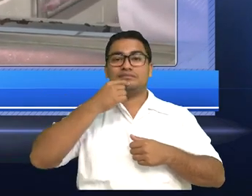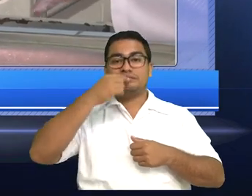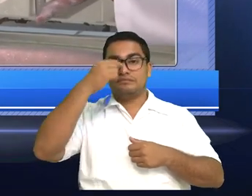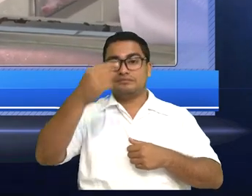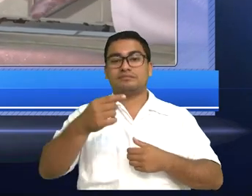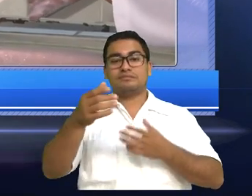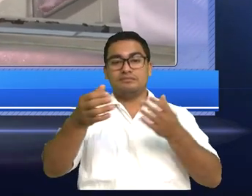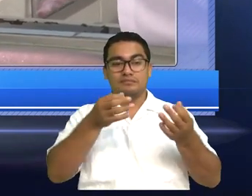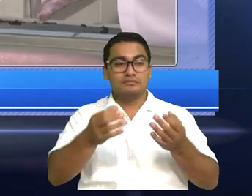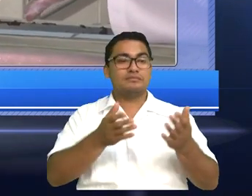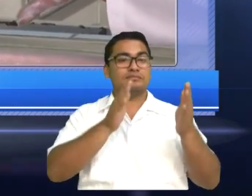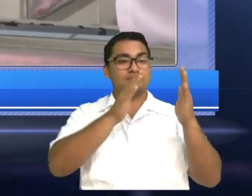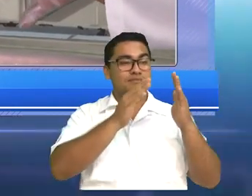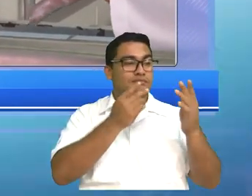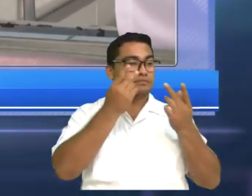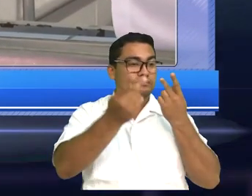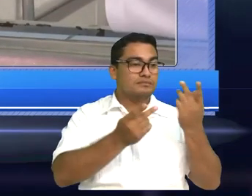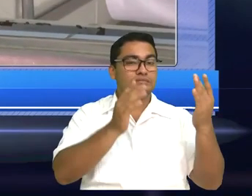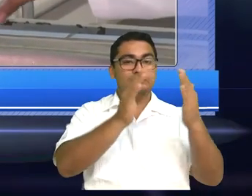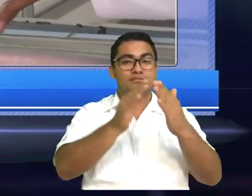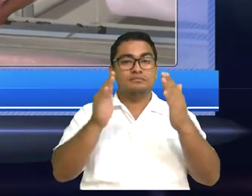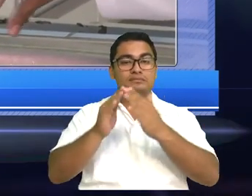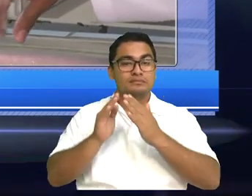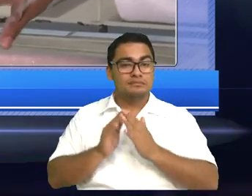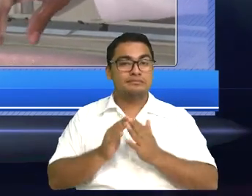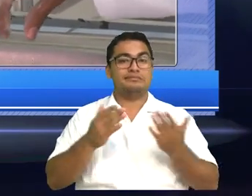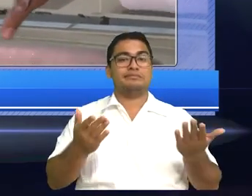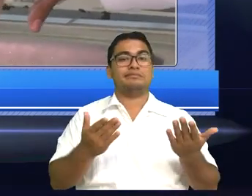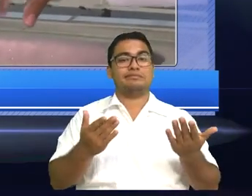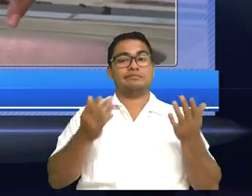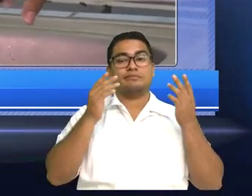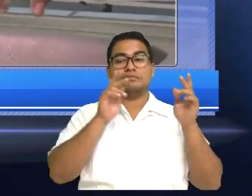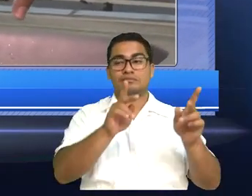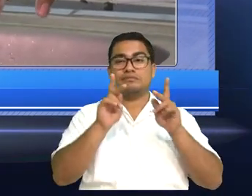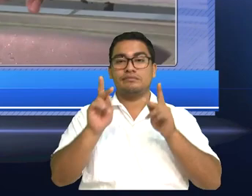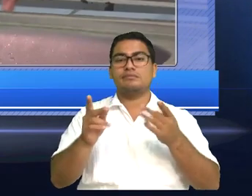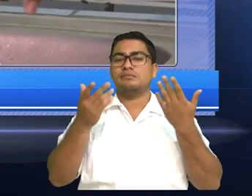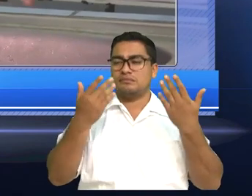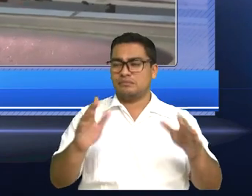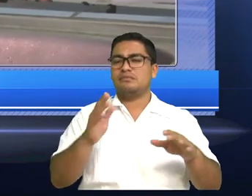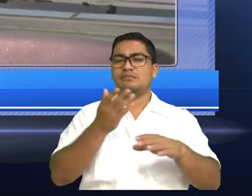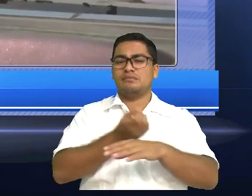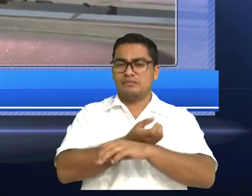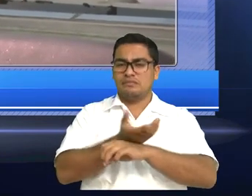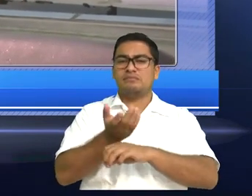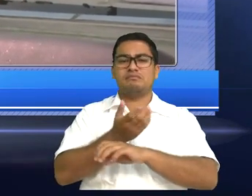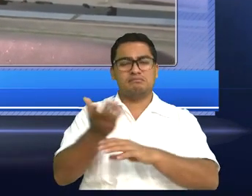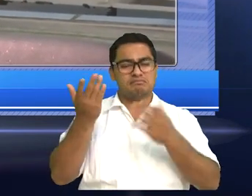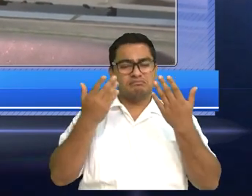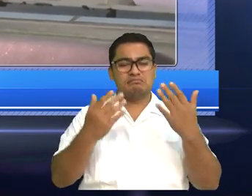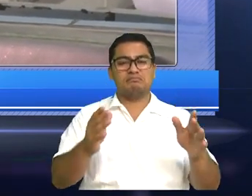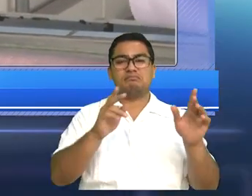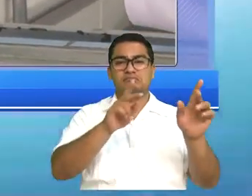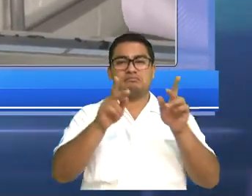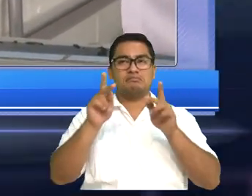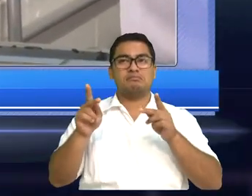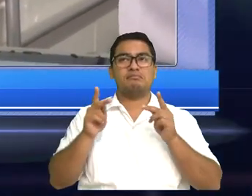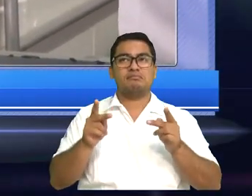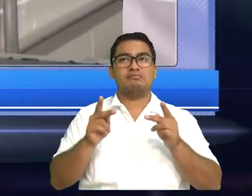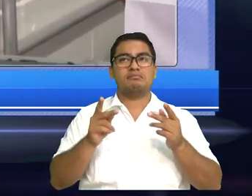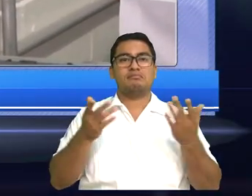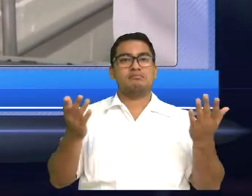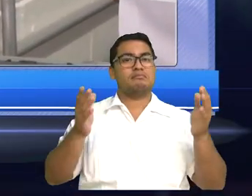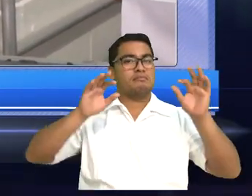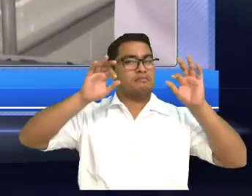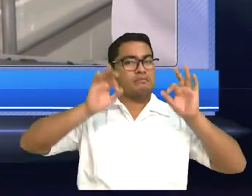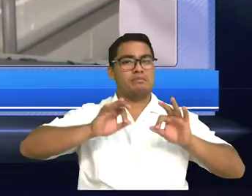ir casa a casa a concientizar a la población, que ya la población ya está advertida, ya sabe, miren, nos han respondido eficazmente